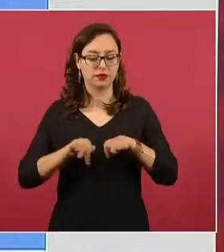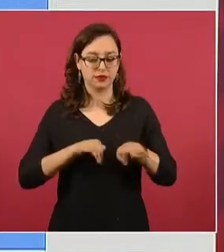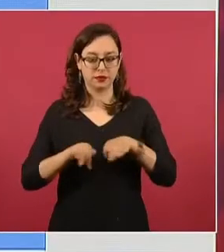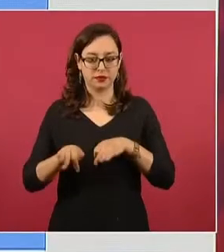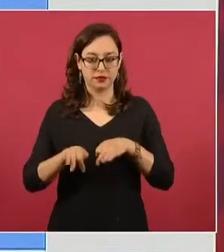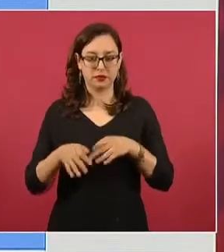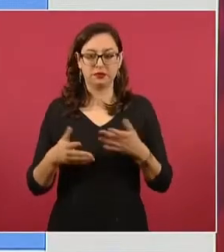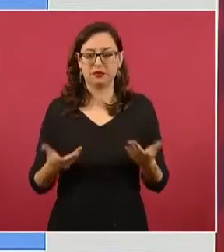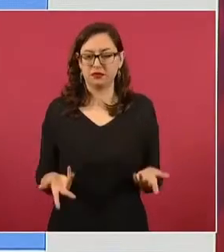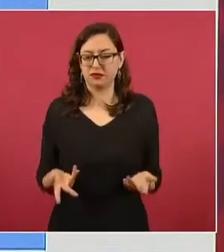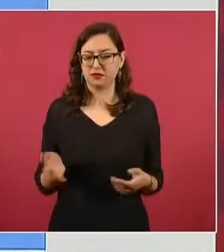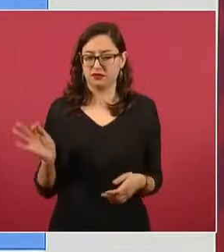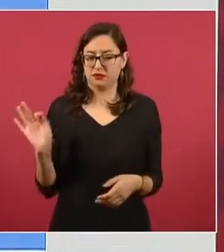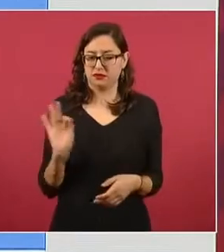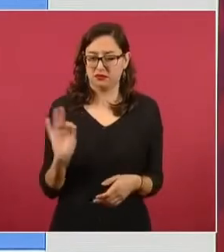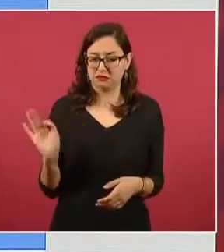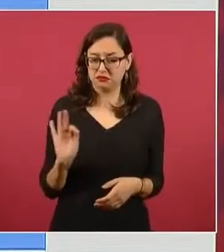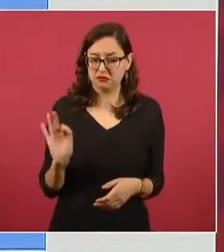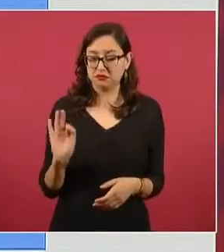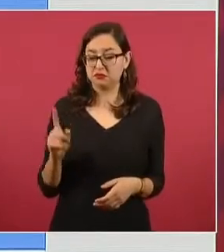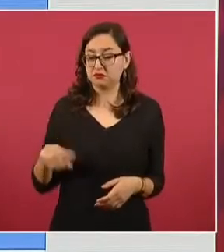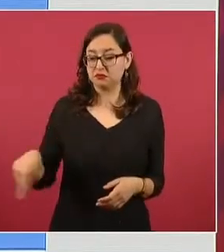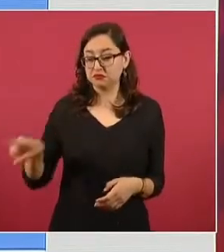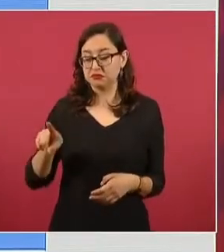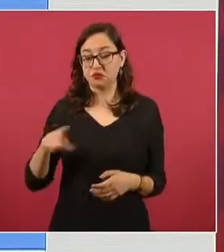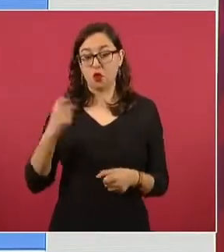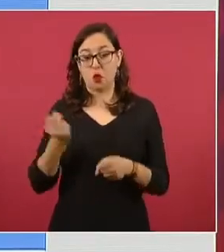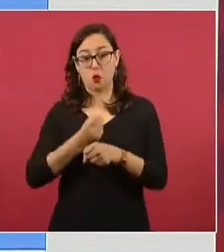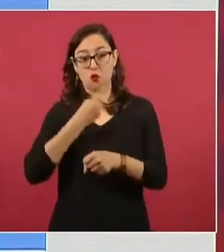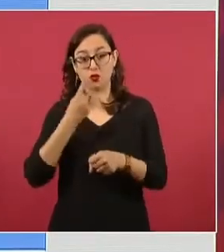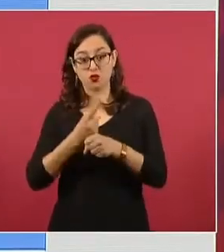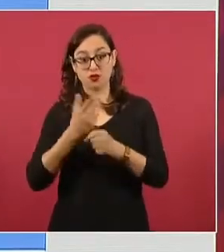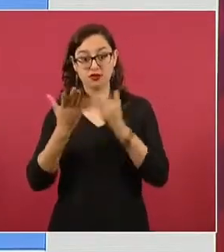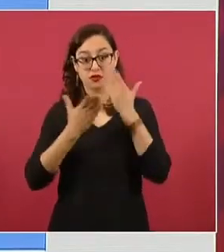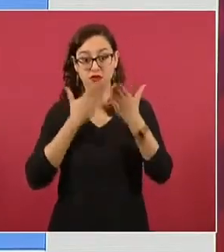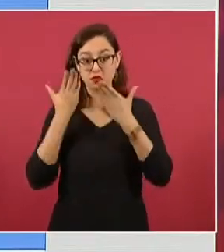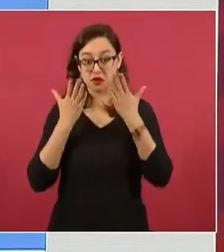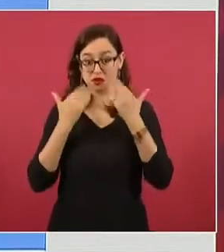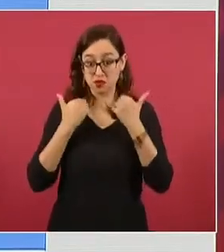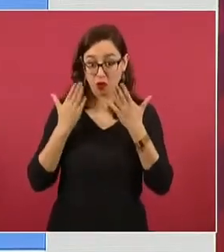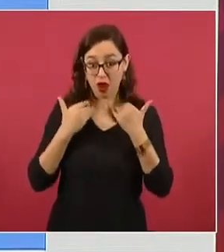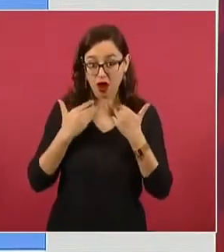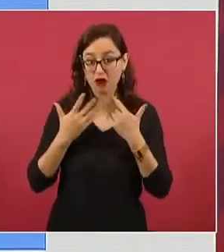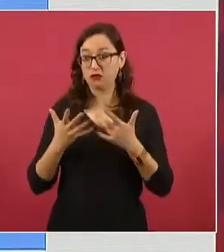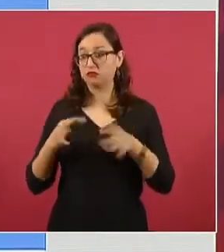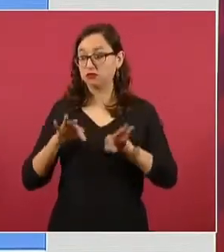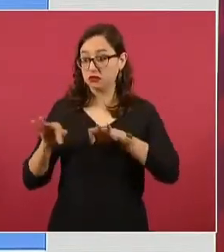para que si no tienen posibilidad de estudiar, no tienen trabajo,